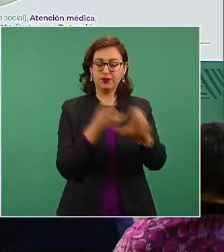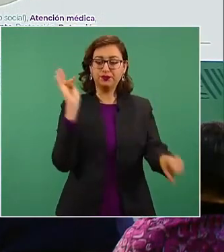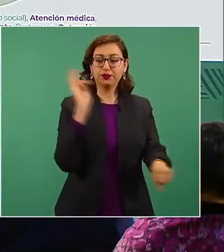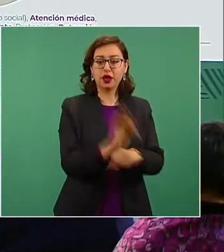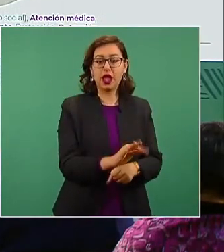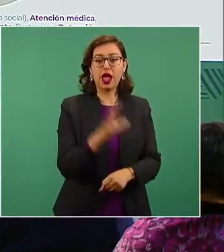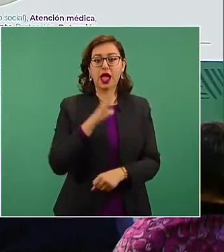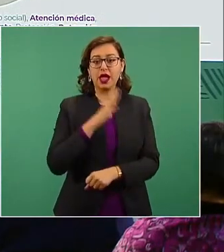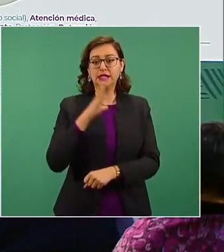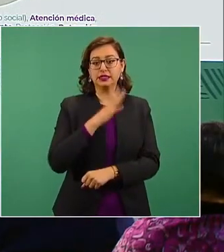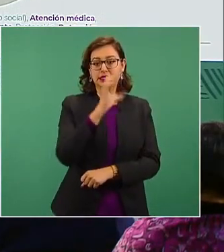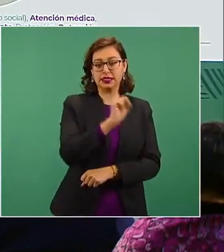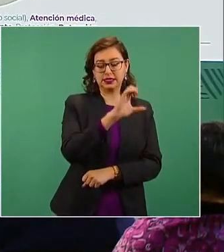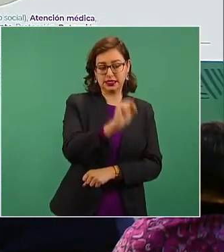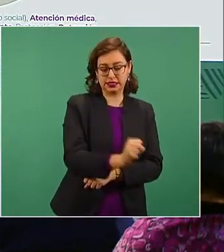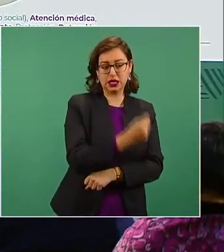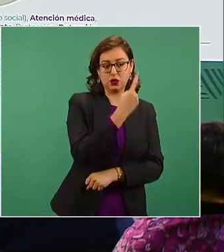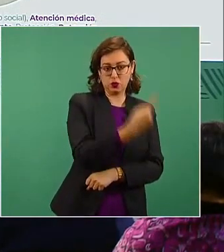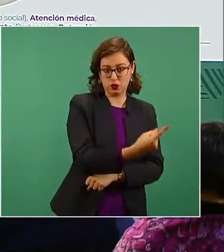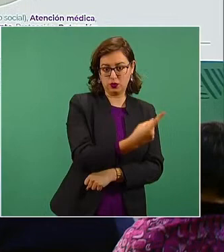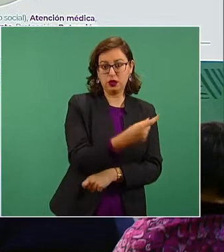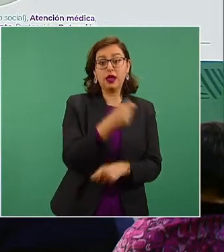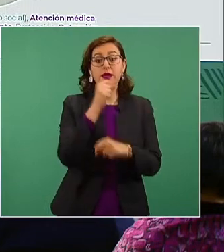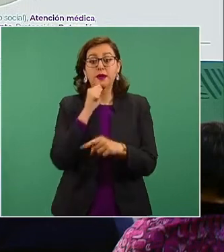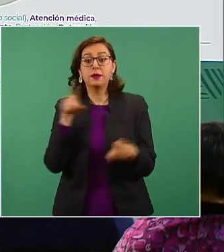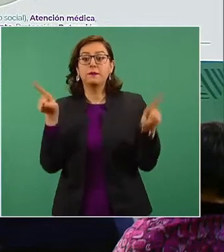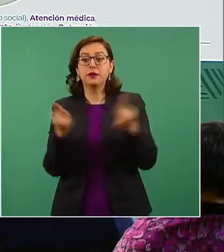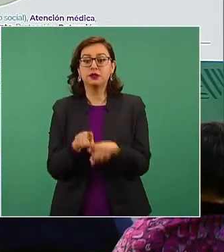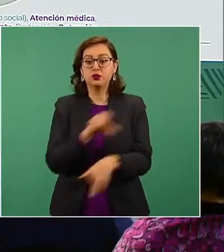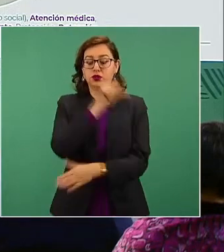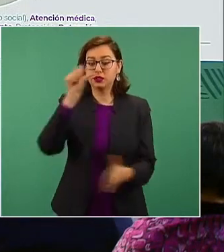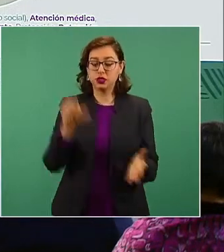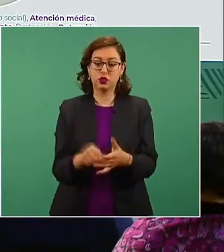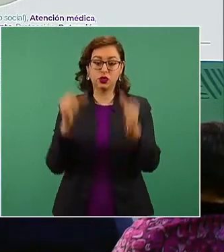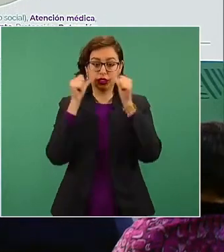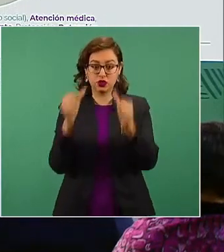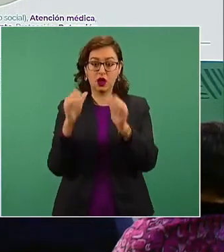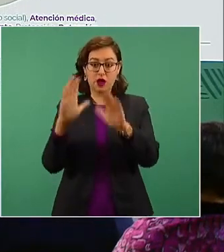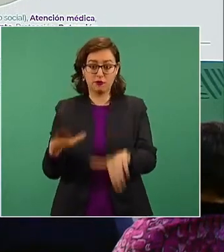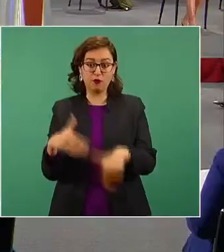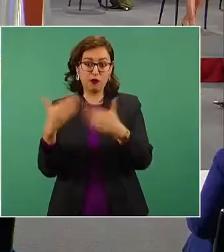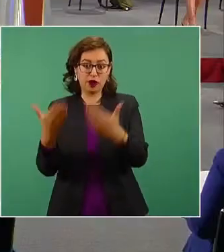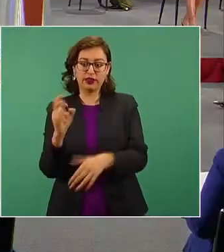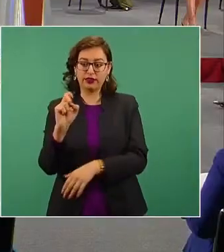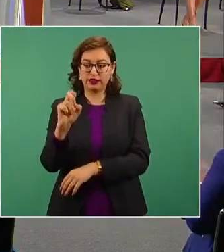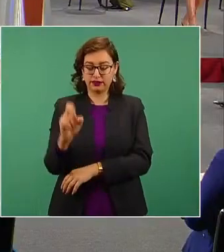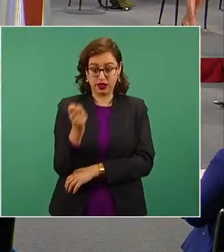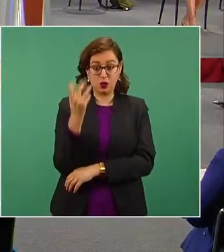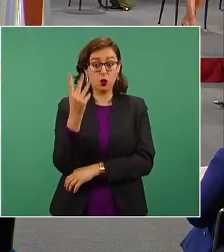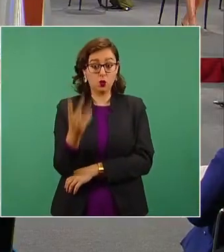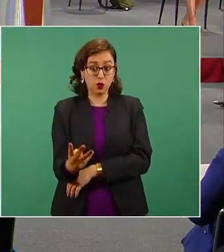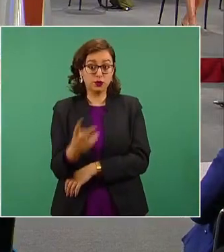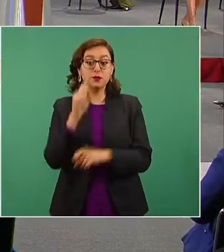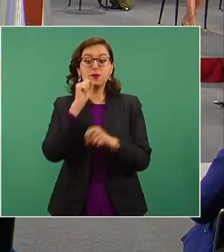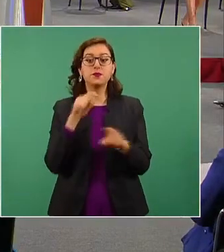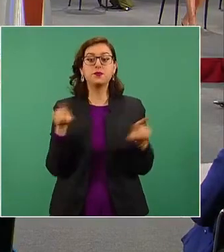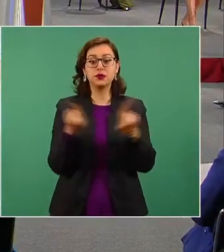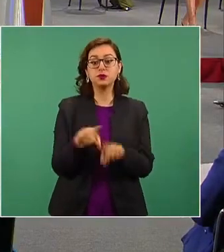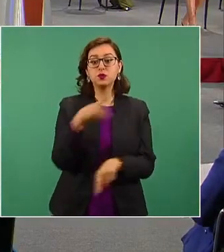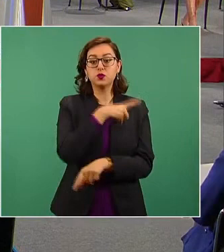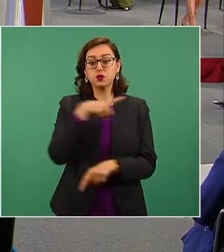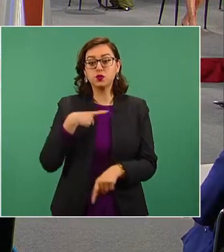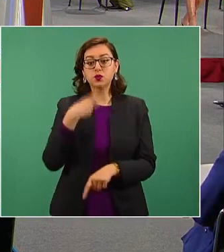atención externa, y también señalar que la inversión para el funcionamiento de los